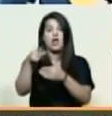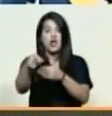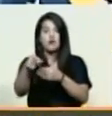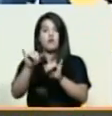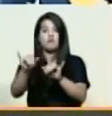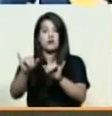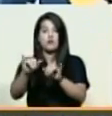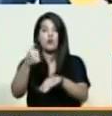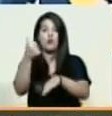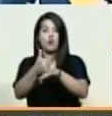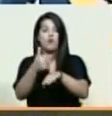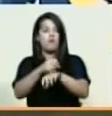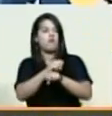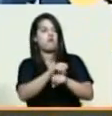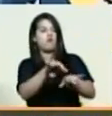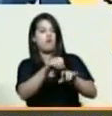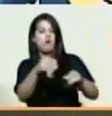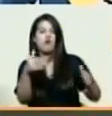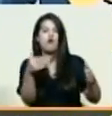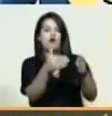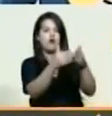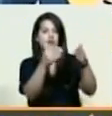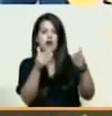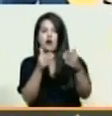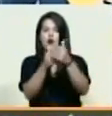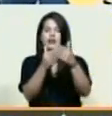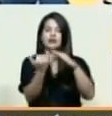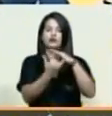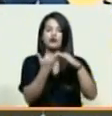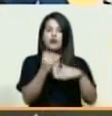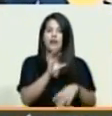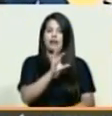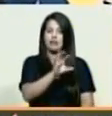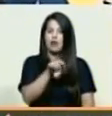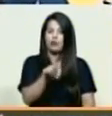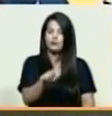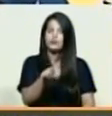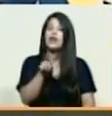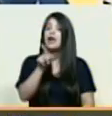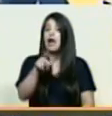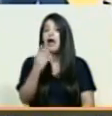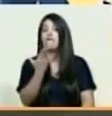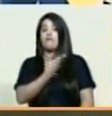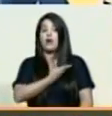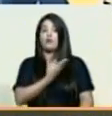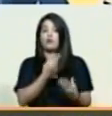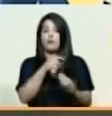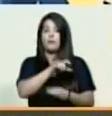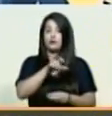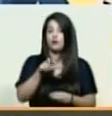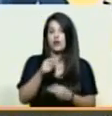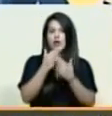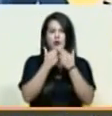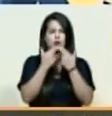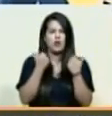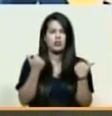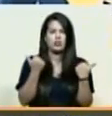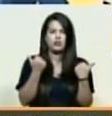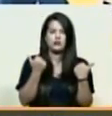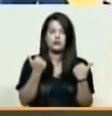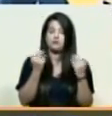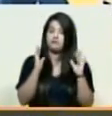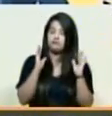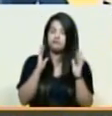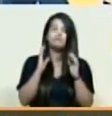contra instituciones del Estado, afectando a numerosas personas inocentes, entre